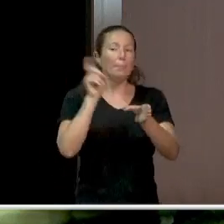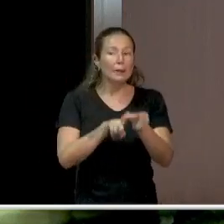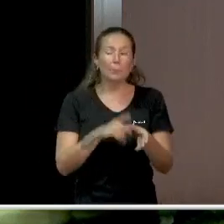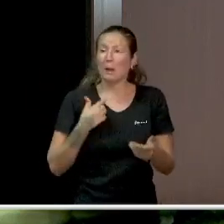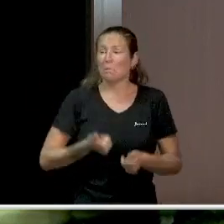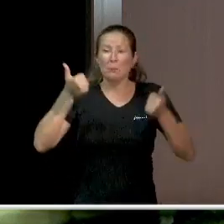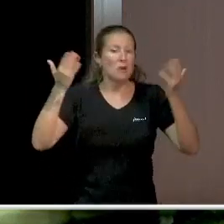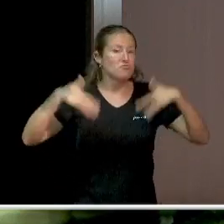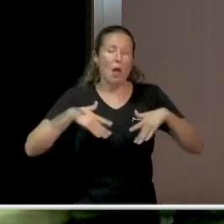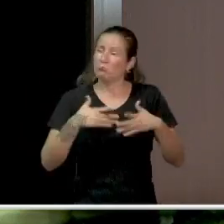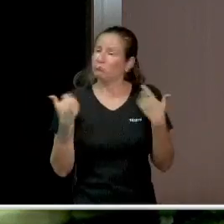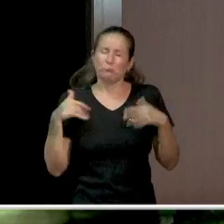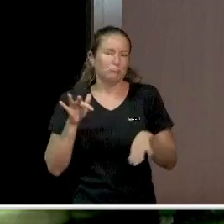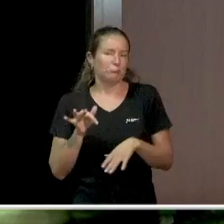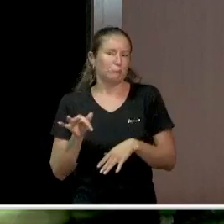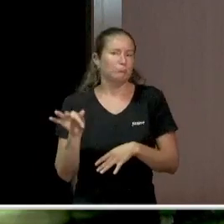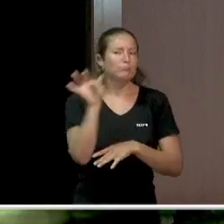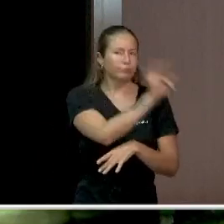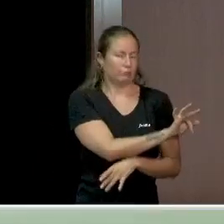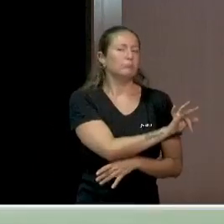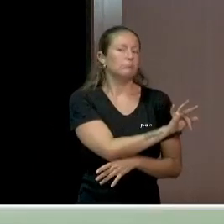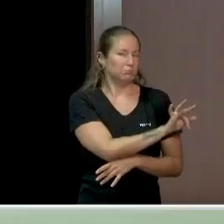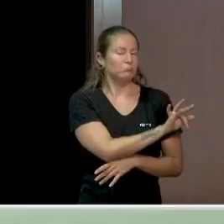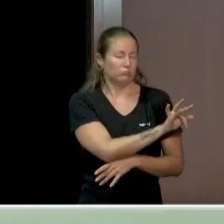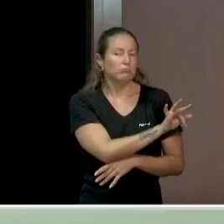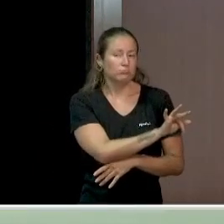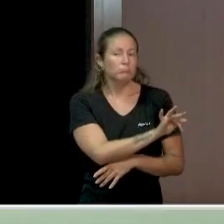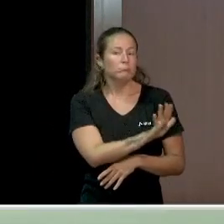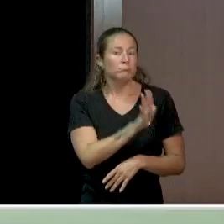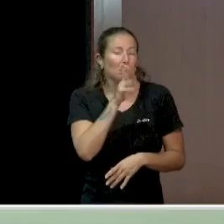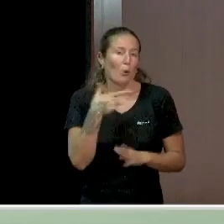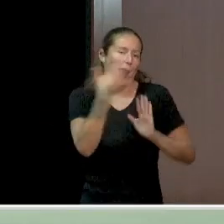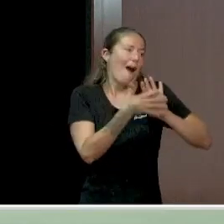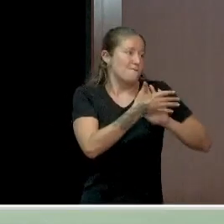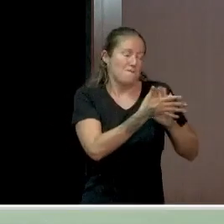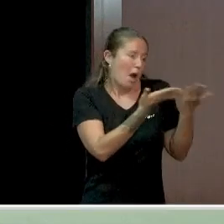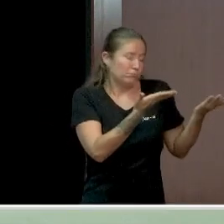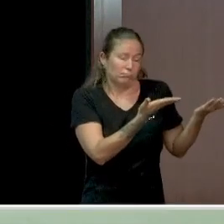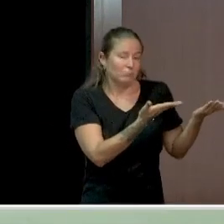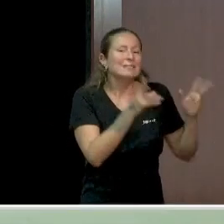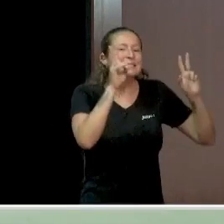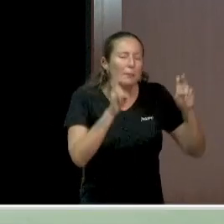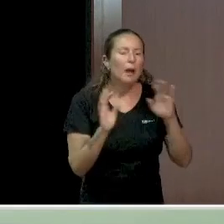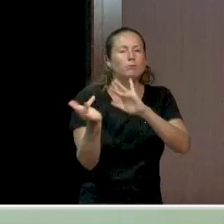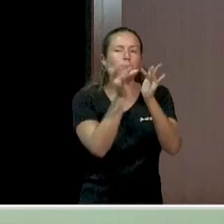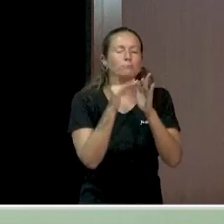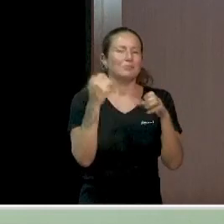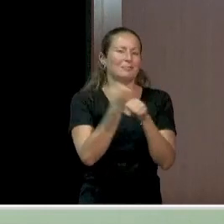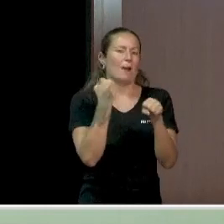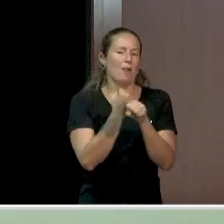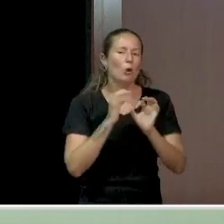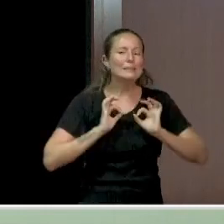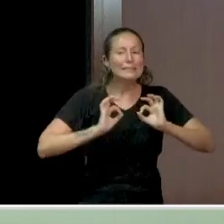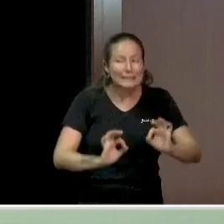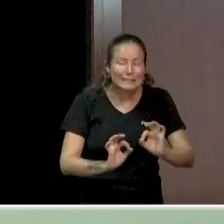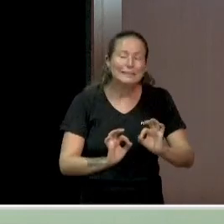más, le cedo la palabra para que nos hable sobre las relaciones de trabajo desde el